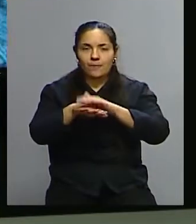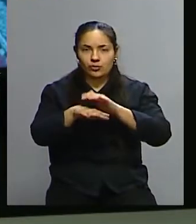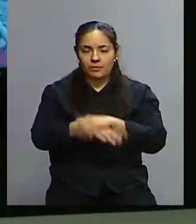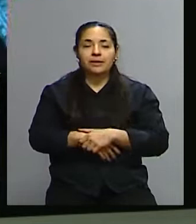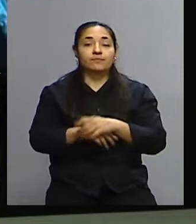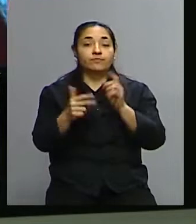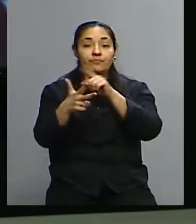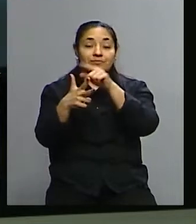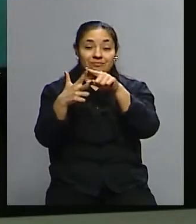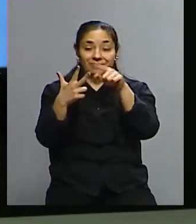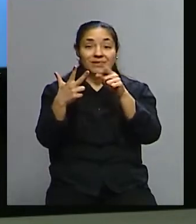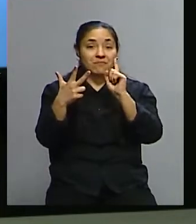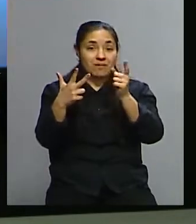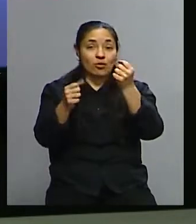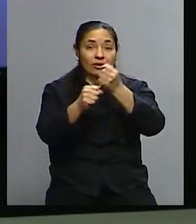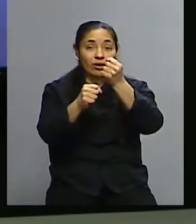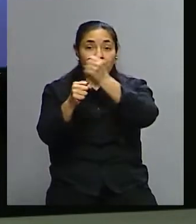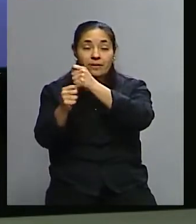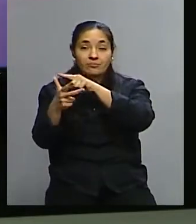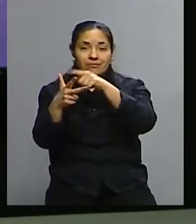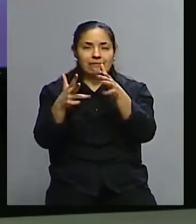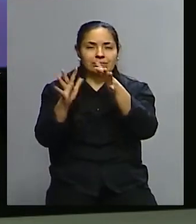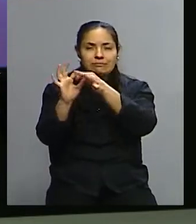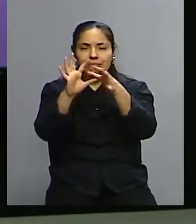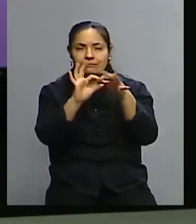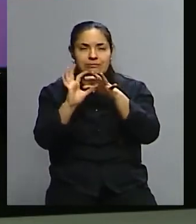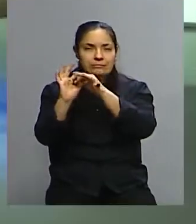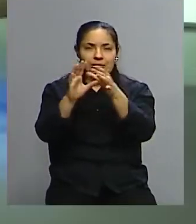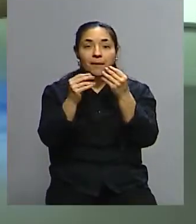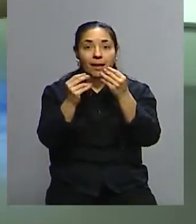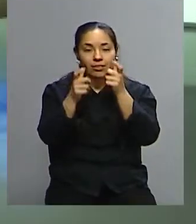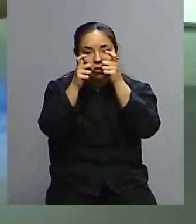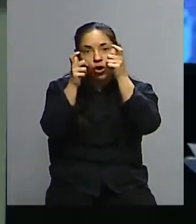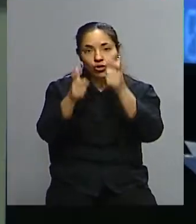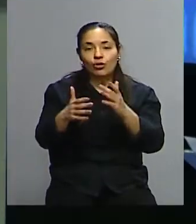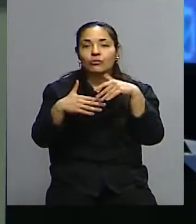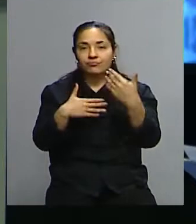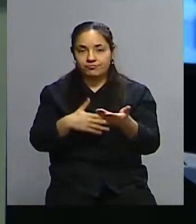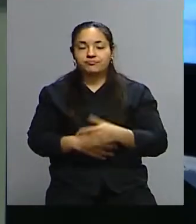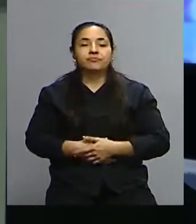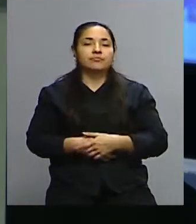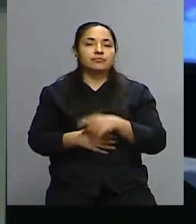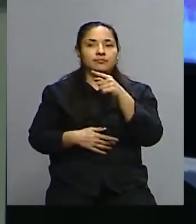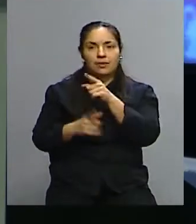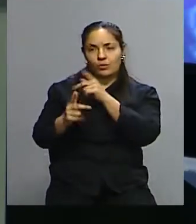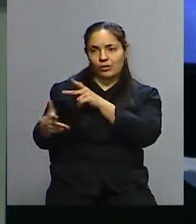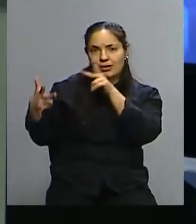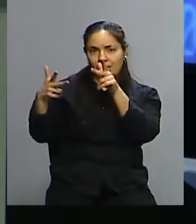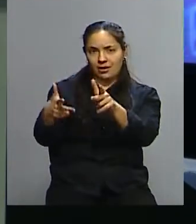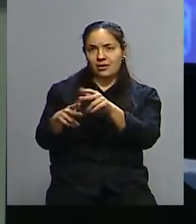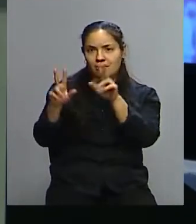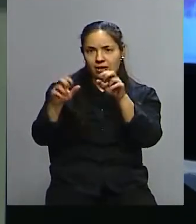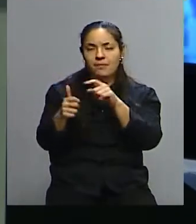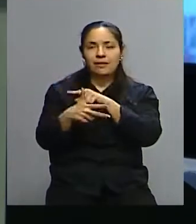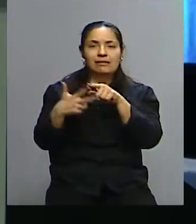ir desarrollando para llegar al tema de control. En relación a esto que decías, Graciela, la